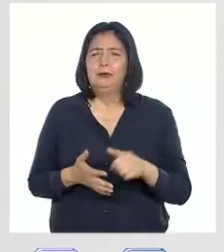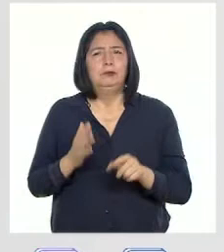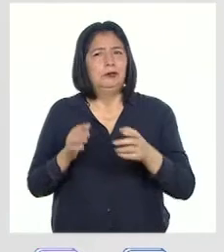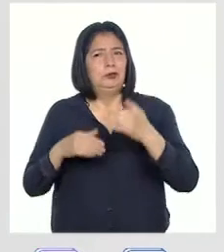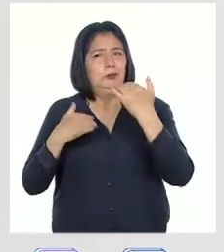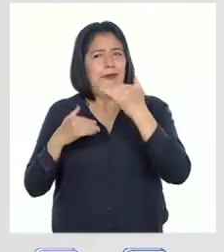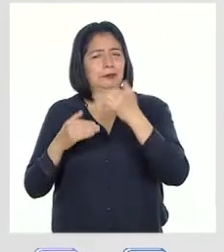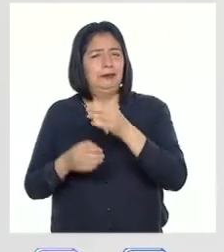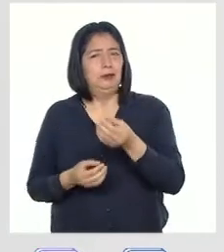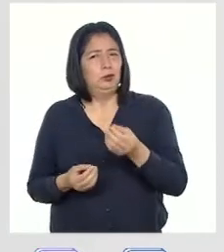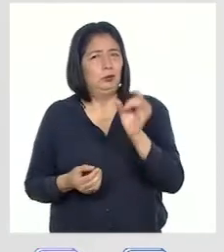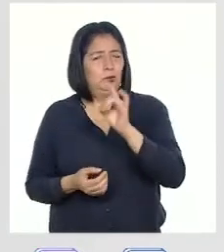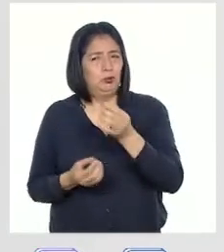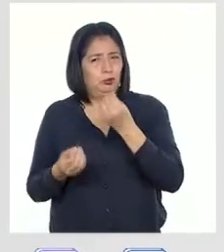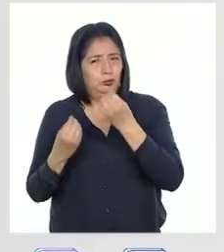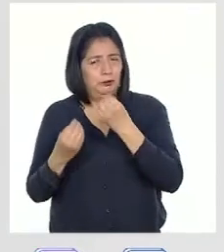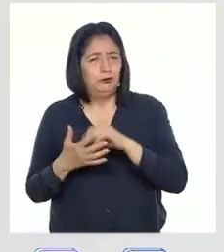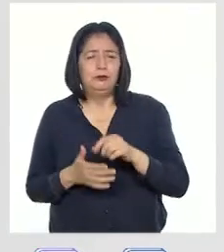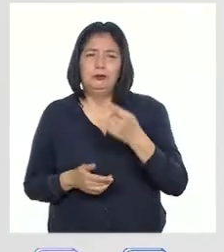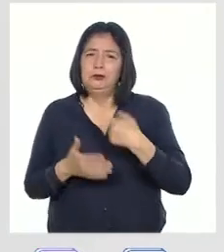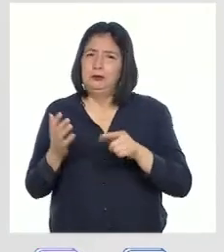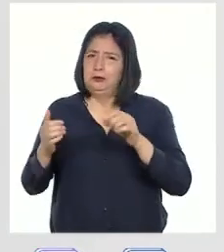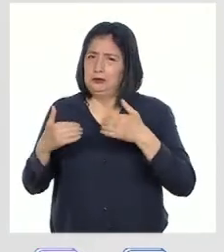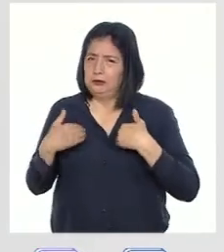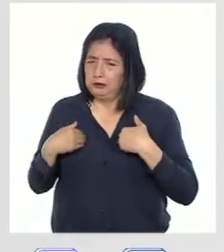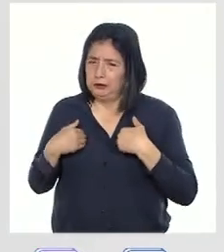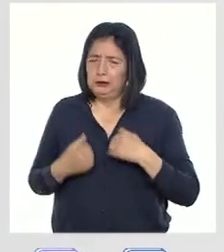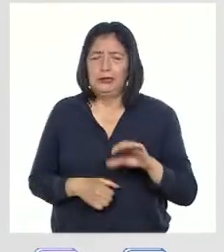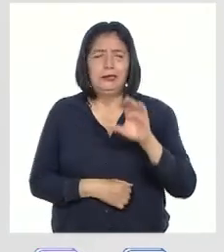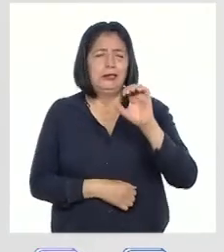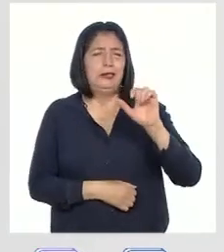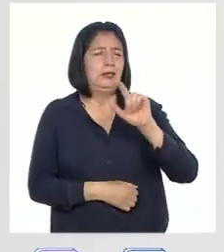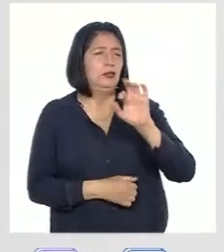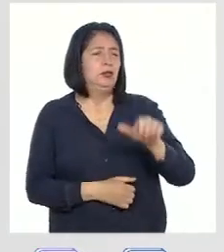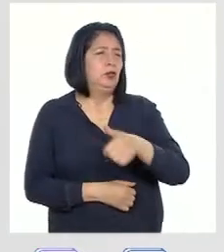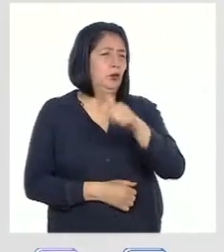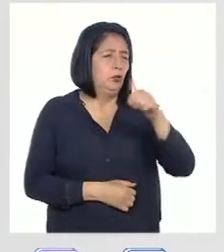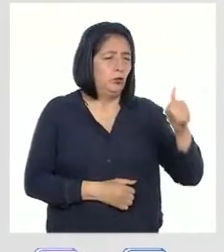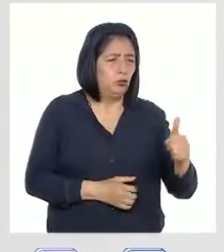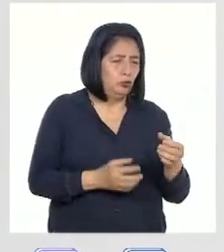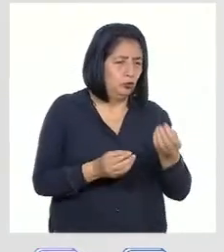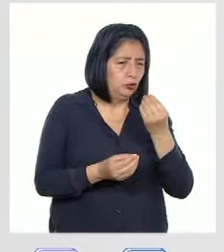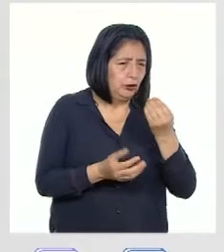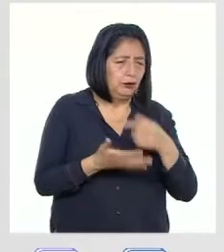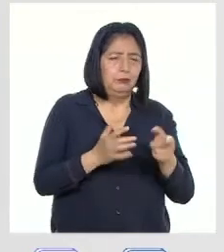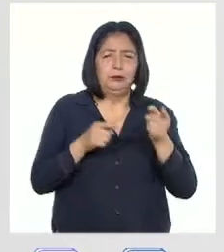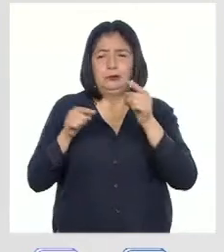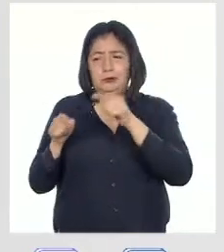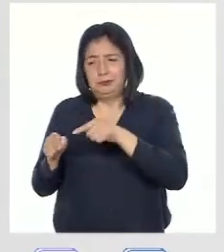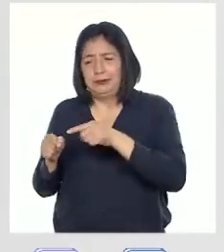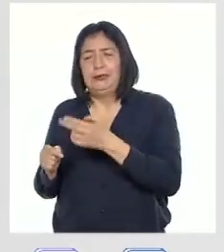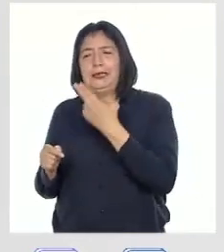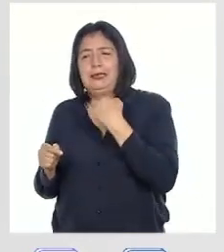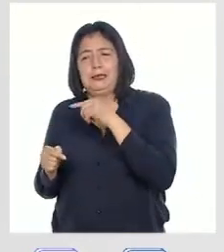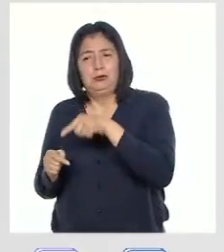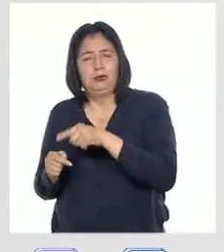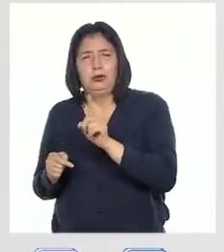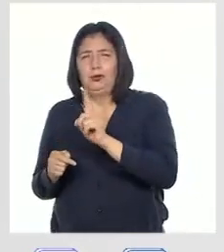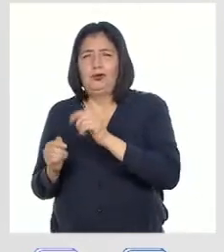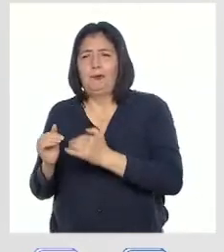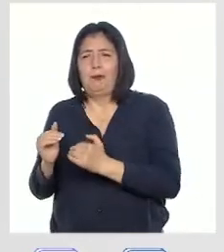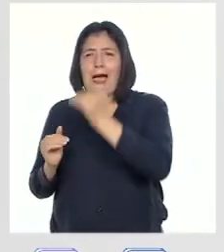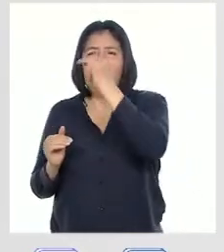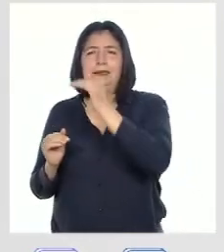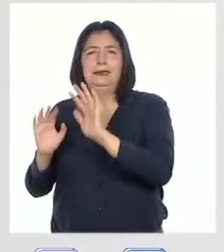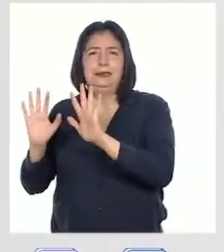consumo. Es decir, se sugiere obtener las calorías de otras fuentes de modo que las calorías obtenidas de azúcar no excedan